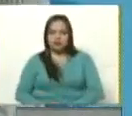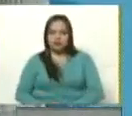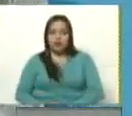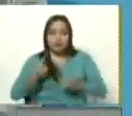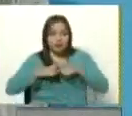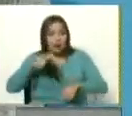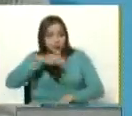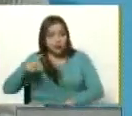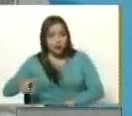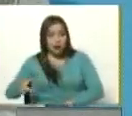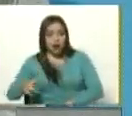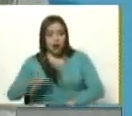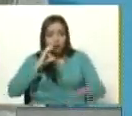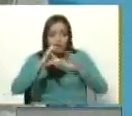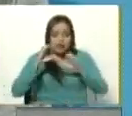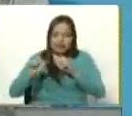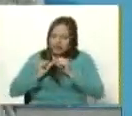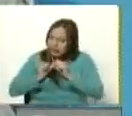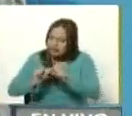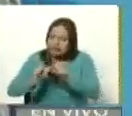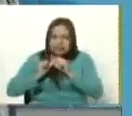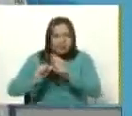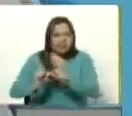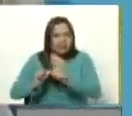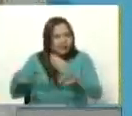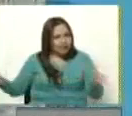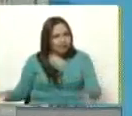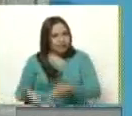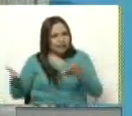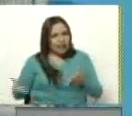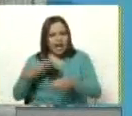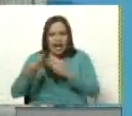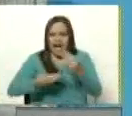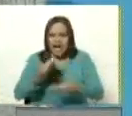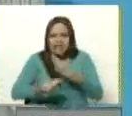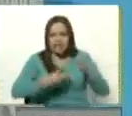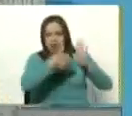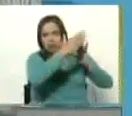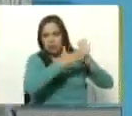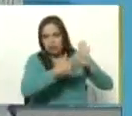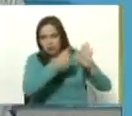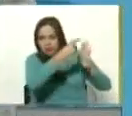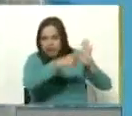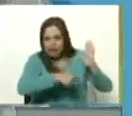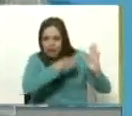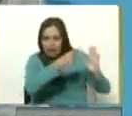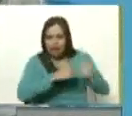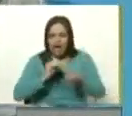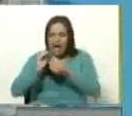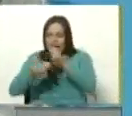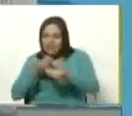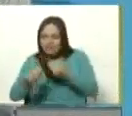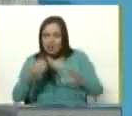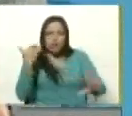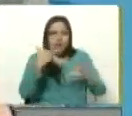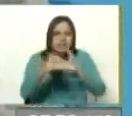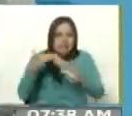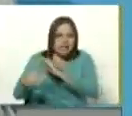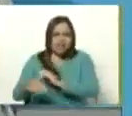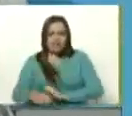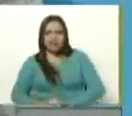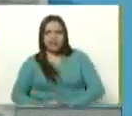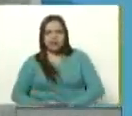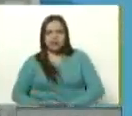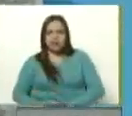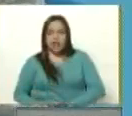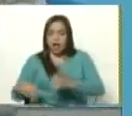pueblo comunicador sigue permanentemente haciendo pinta en las paredes, produciendo mensajes. Ahora que